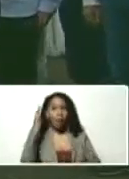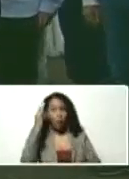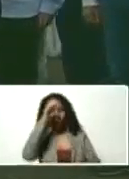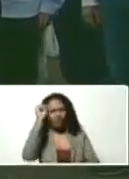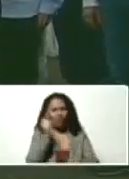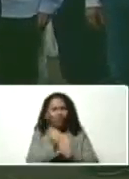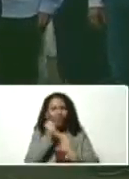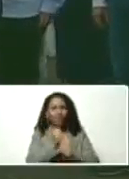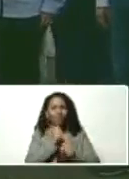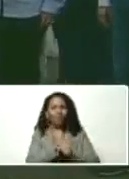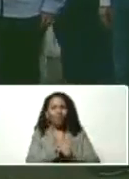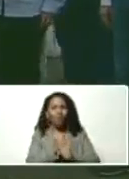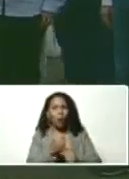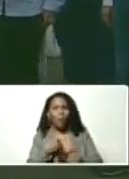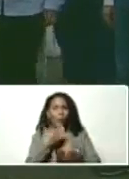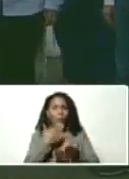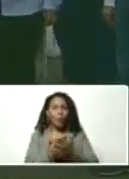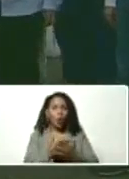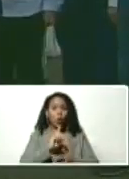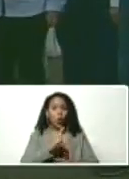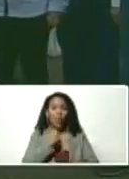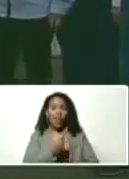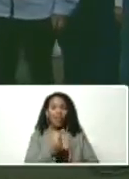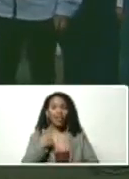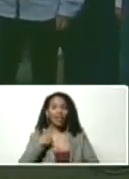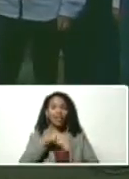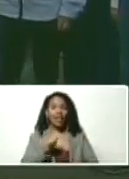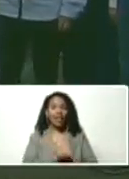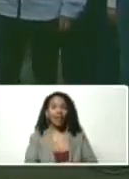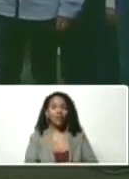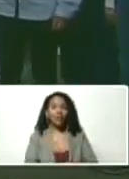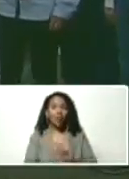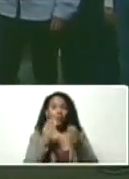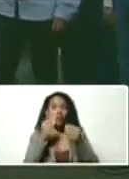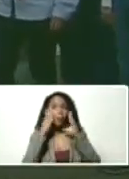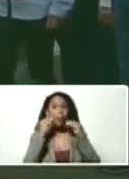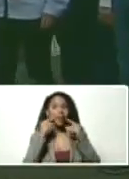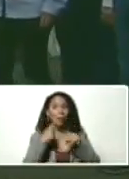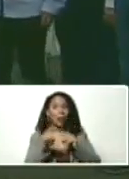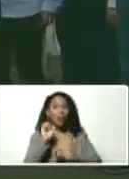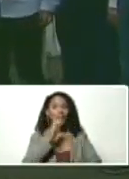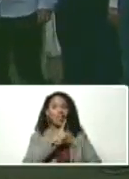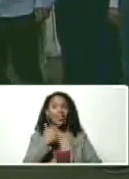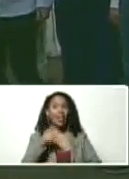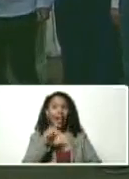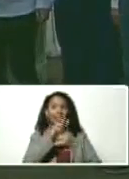trabajadora. Me pidió que no dijera que tiene tanta experiencia, pero tiene